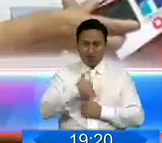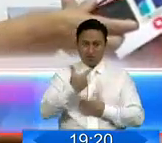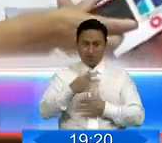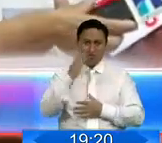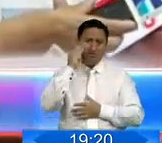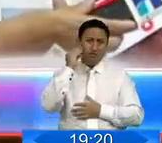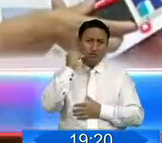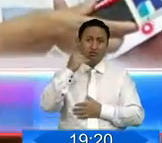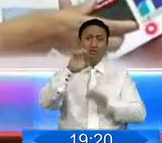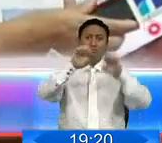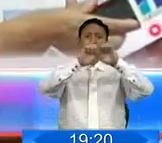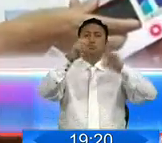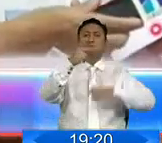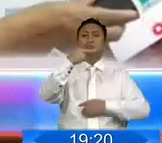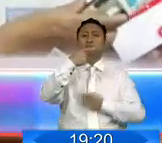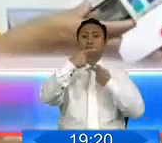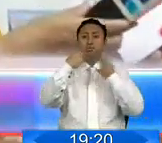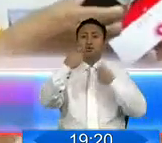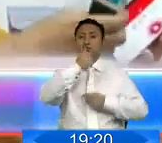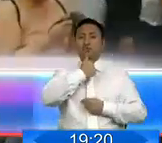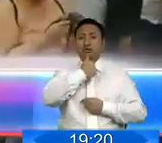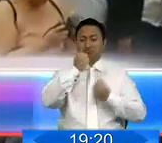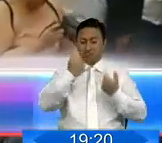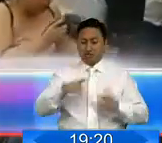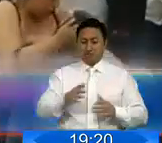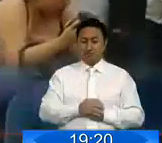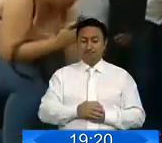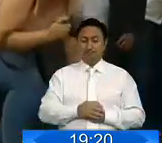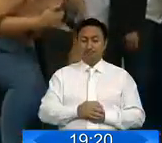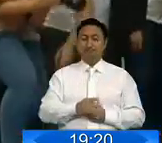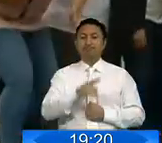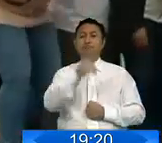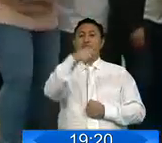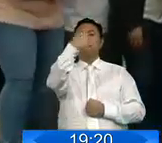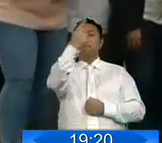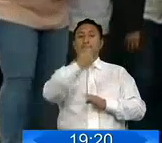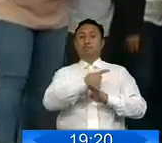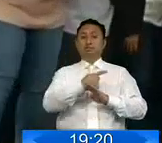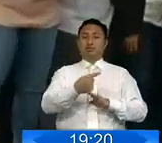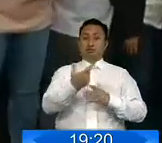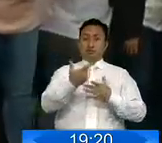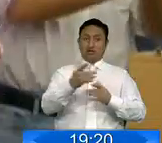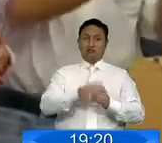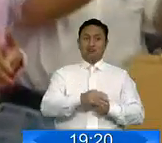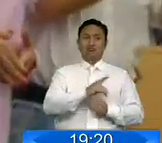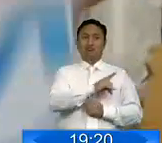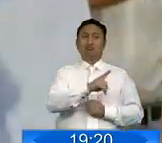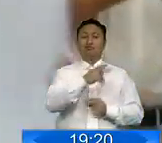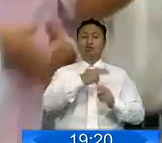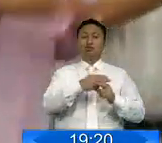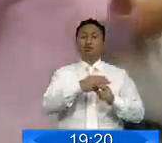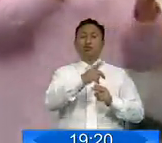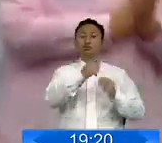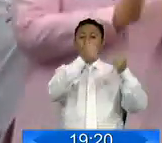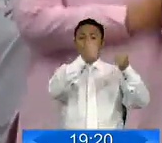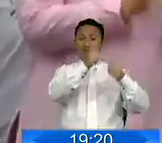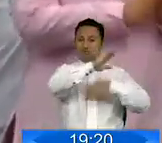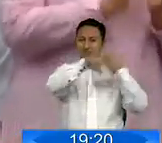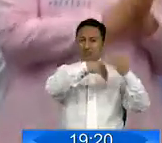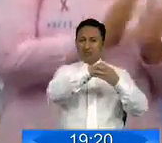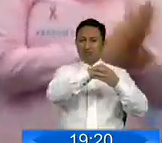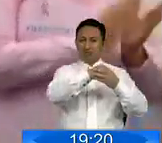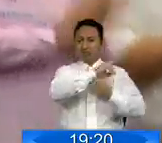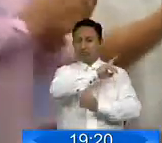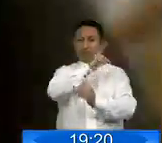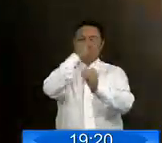experiencia en la empresa privada y en la empresa pública. Se estima que la próxima semana procederán a inscribir a todos sus candidatos a la